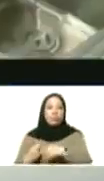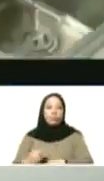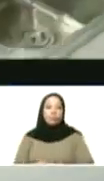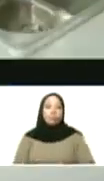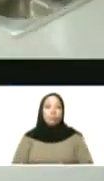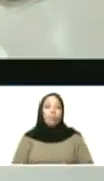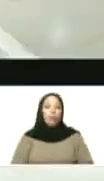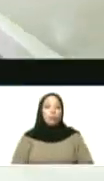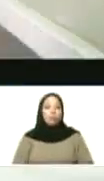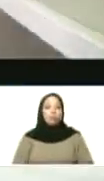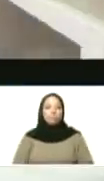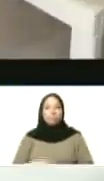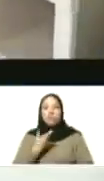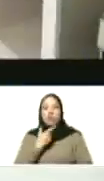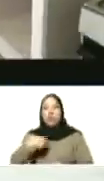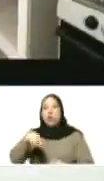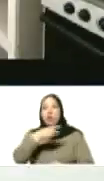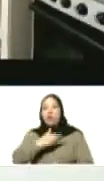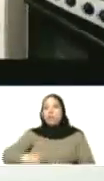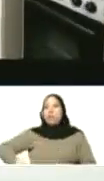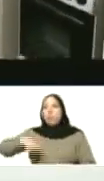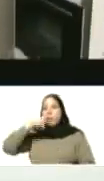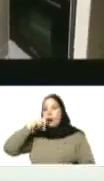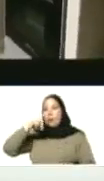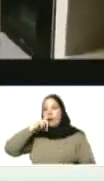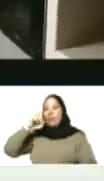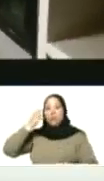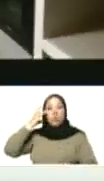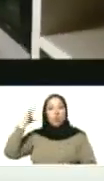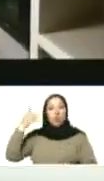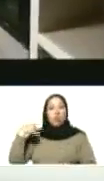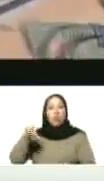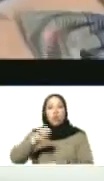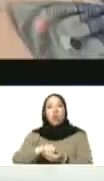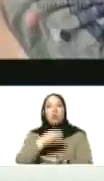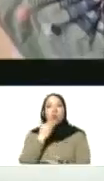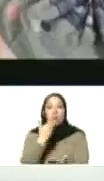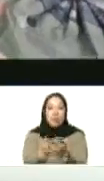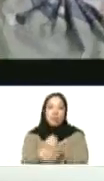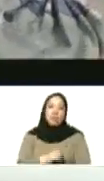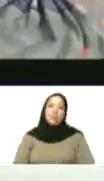comandante, aquí plenos de emociones, adelante.